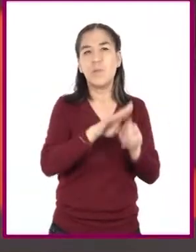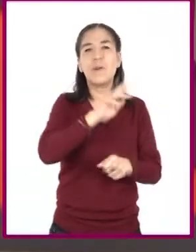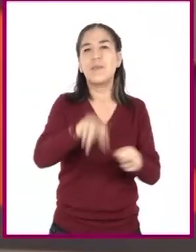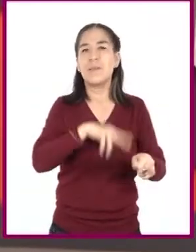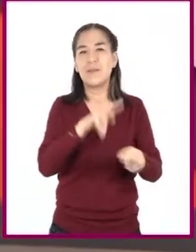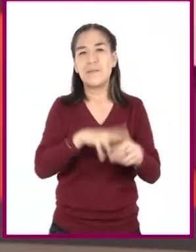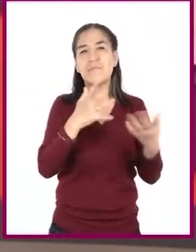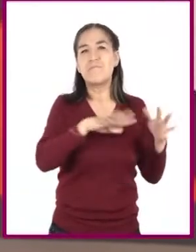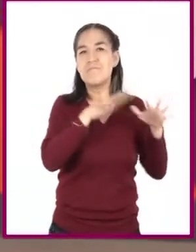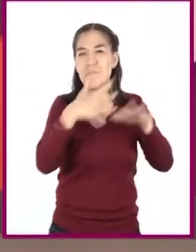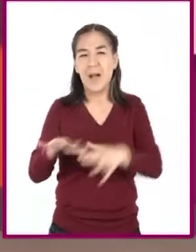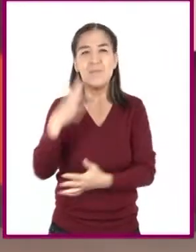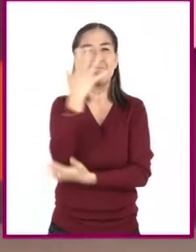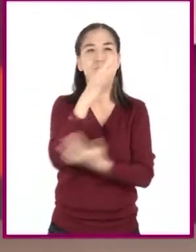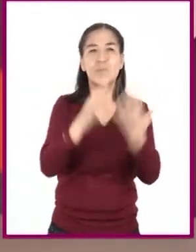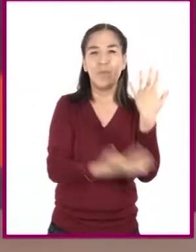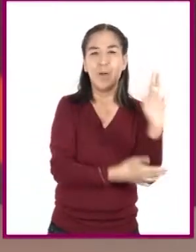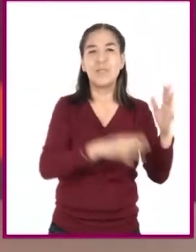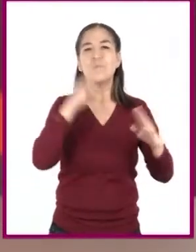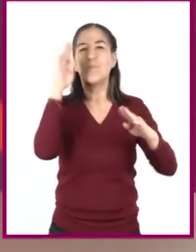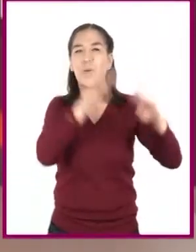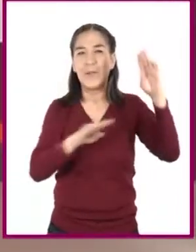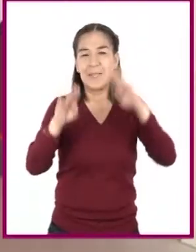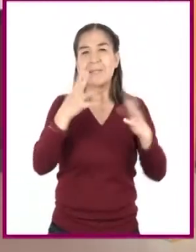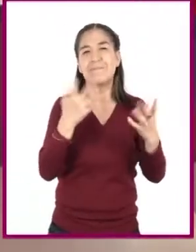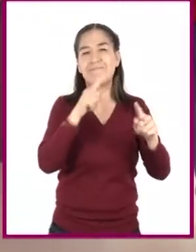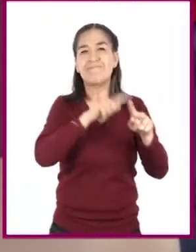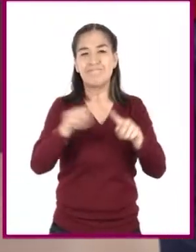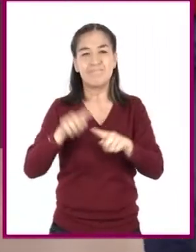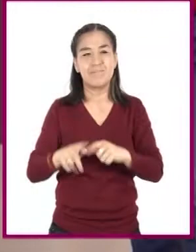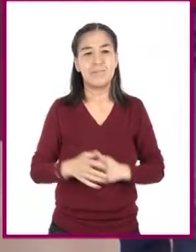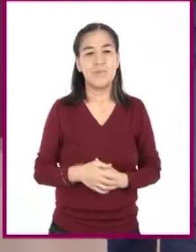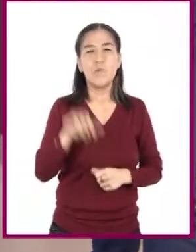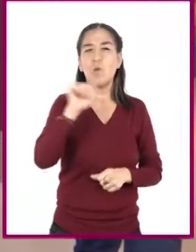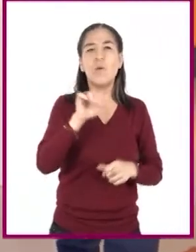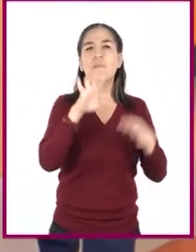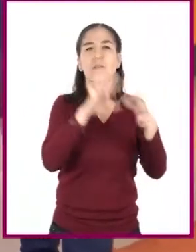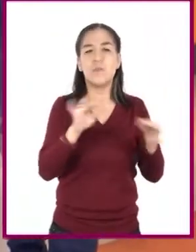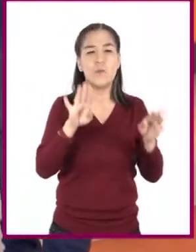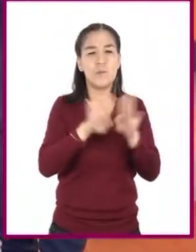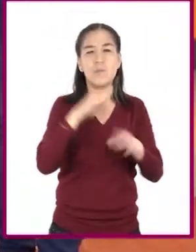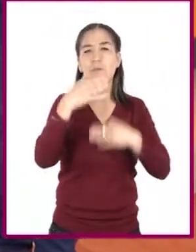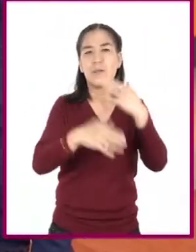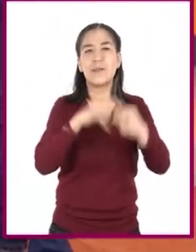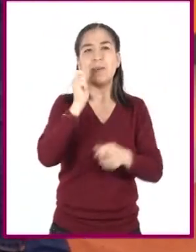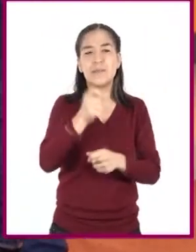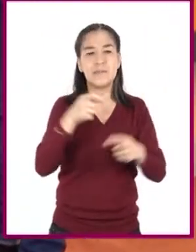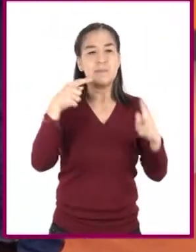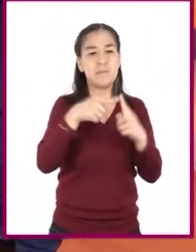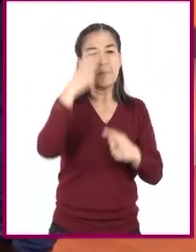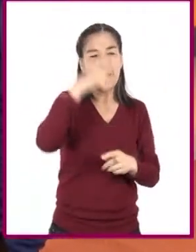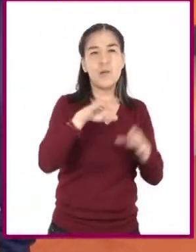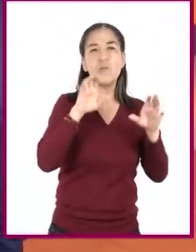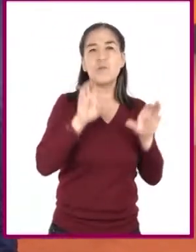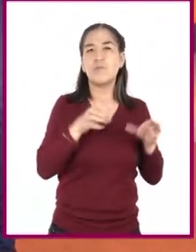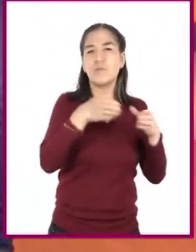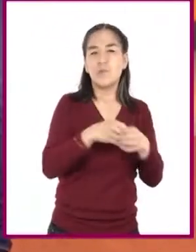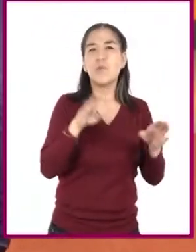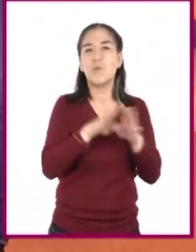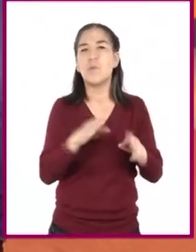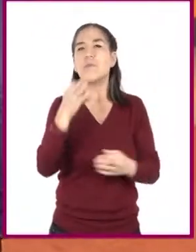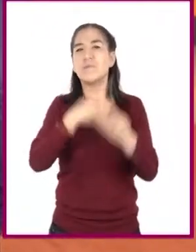como playas, bosques, montañas, etc. Hoy hablaremos de cómo se construyen las identidades colectivas y de cómo